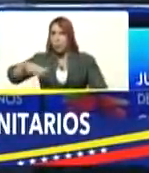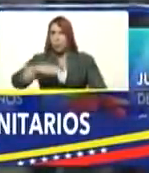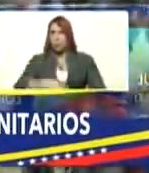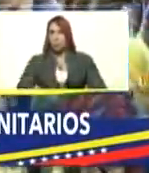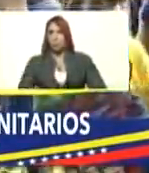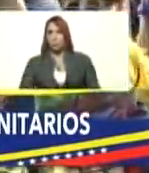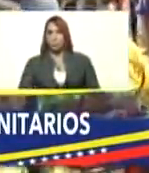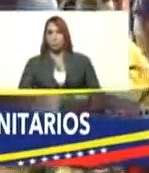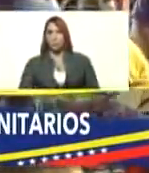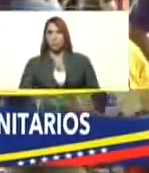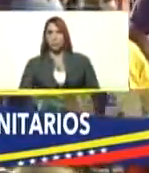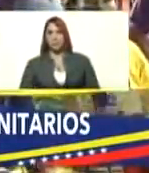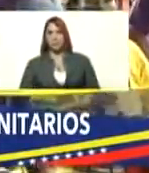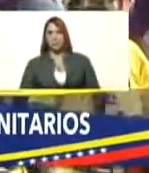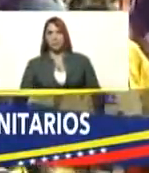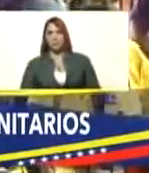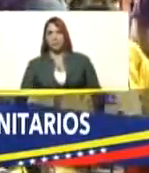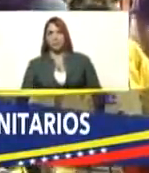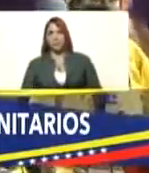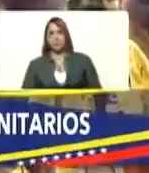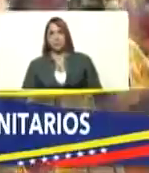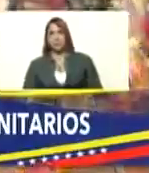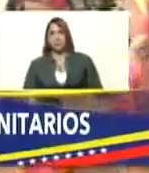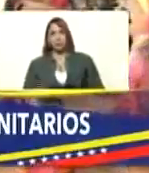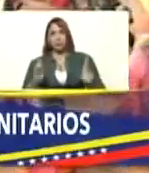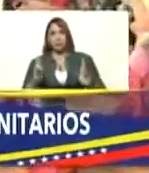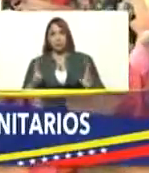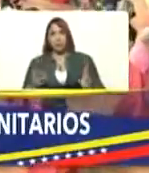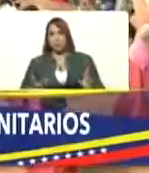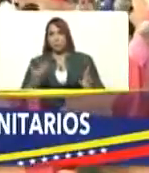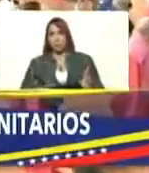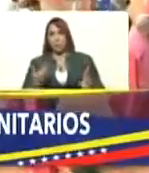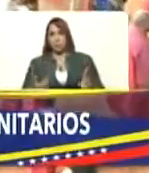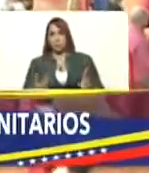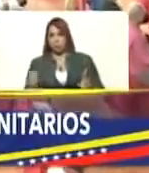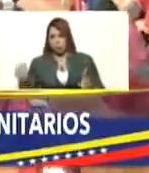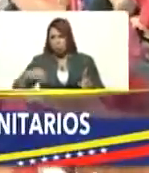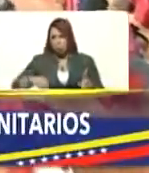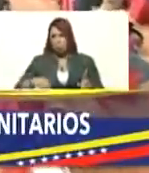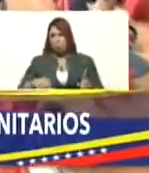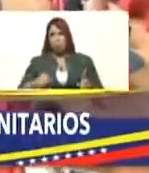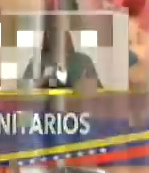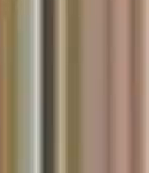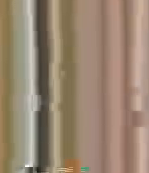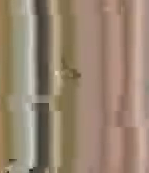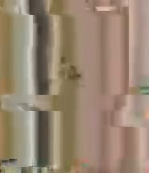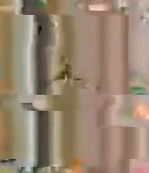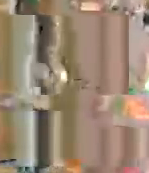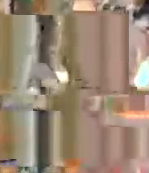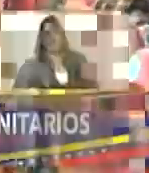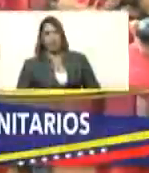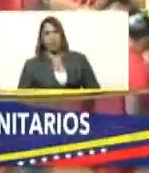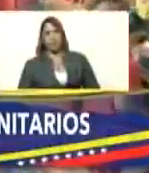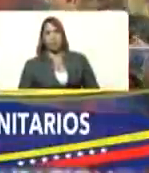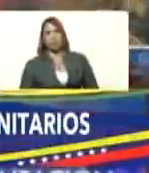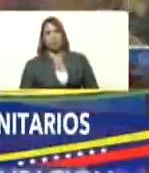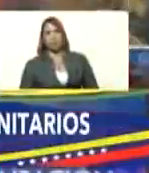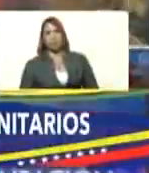salva al pueblo. Me parece importante. ¿Tienes algo más que agregar? No, presidente.